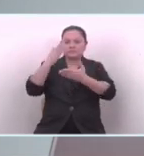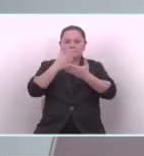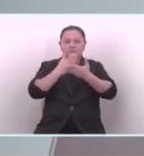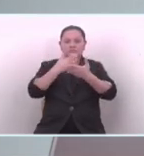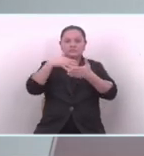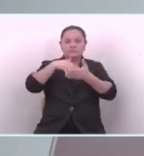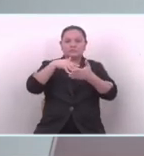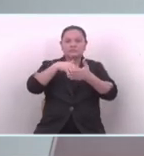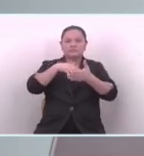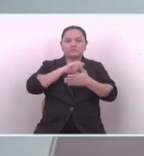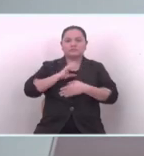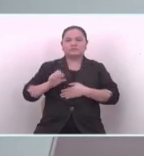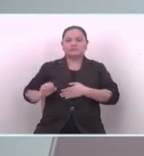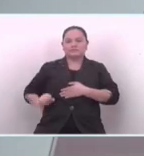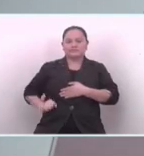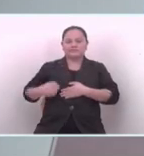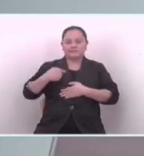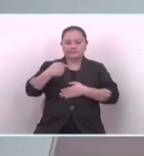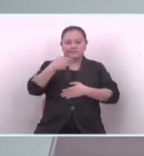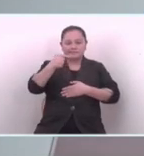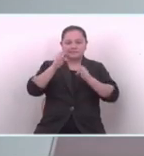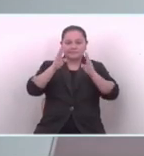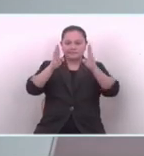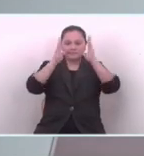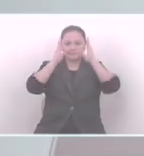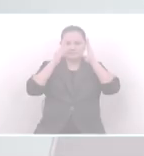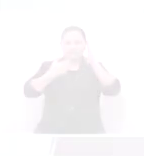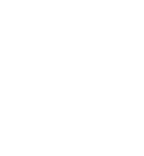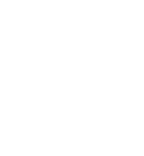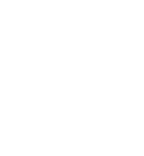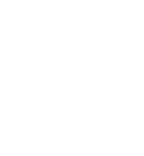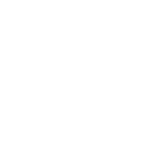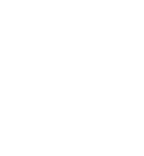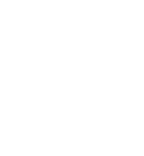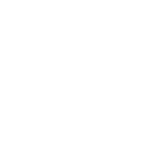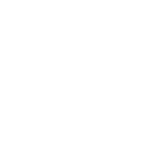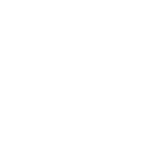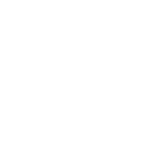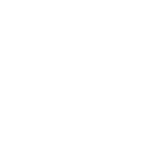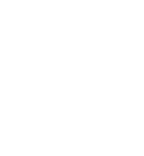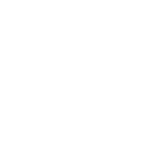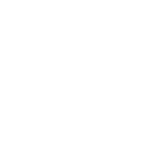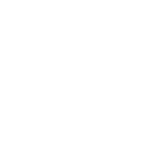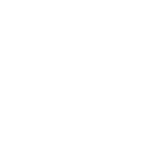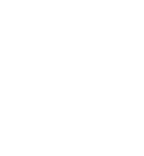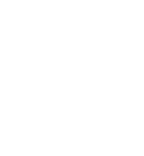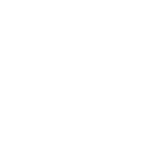pueblo salvadoreño por estar al tanto y al día con el trabajo de la comisión y de la Asamblea.